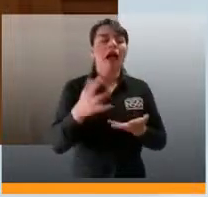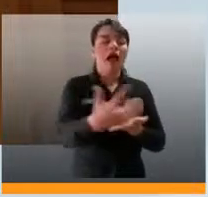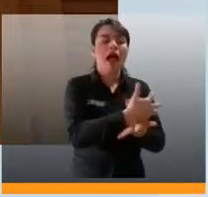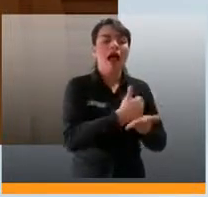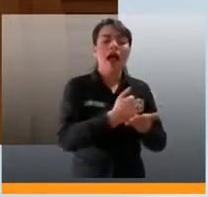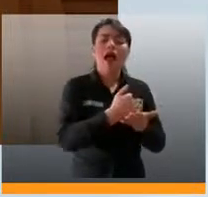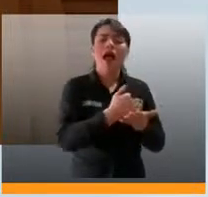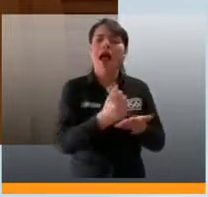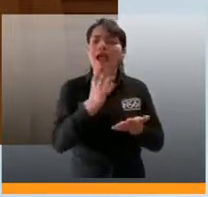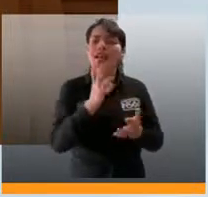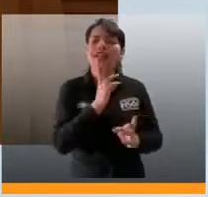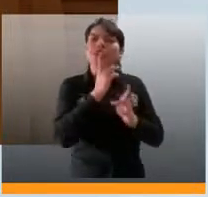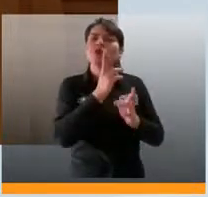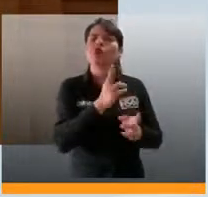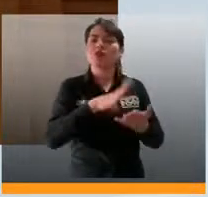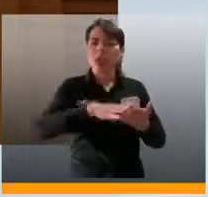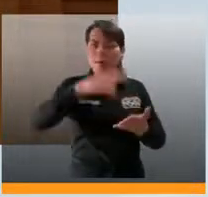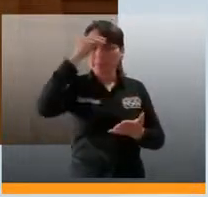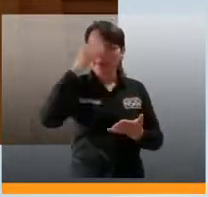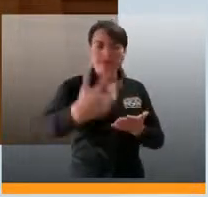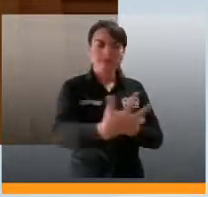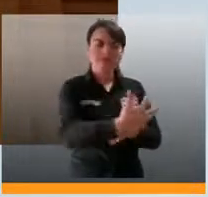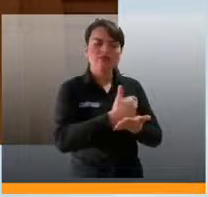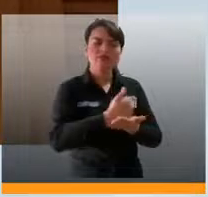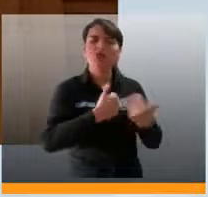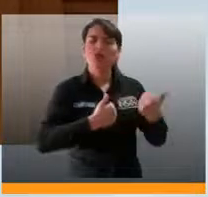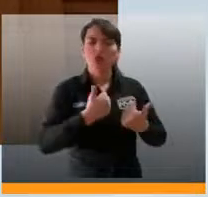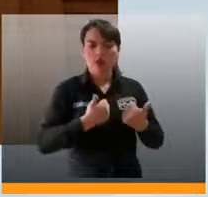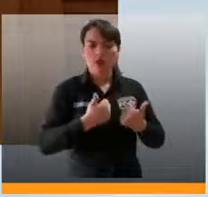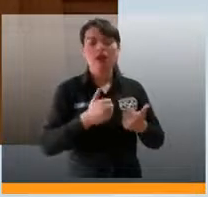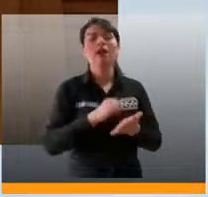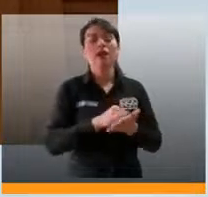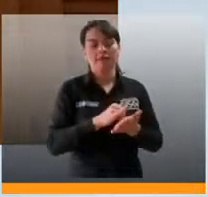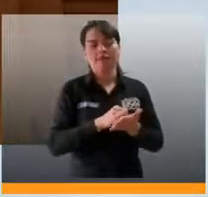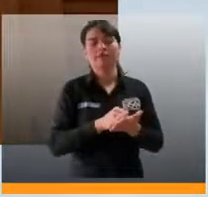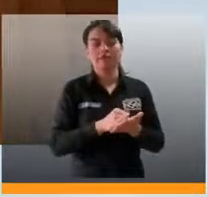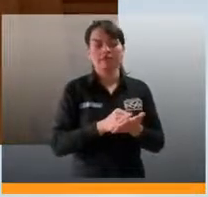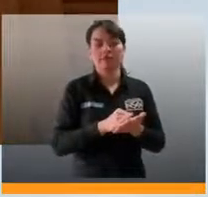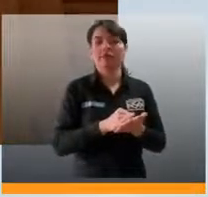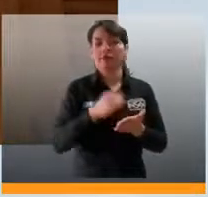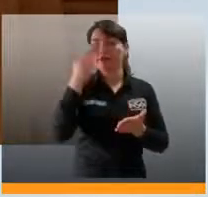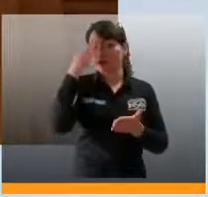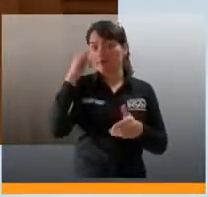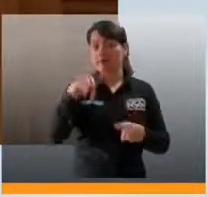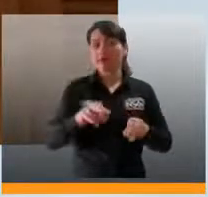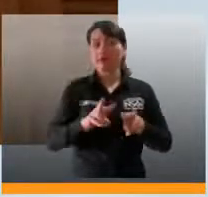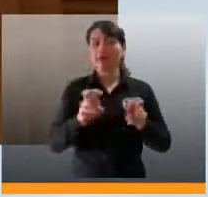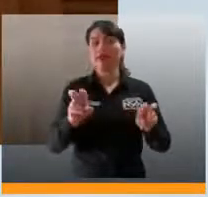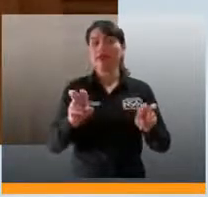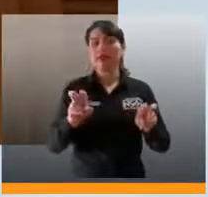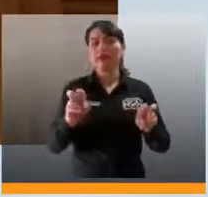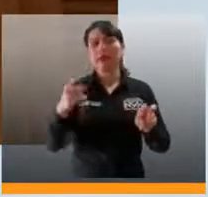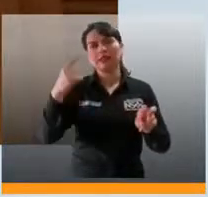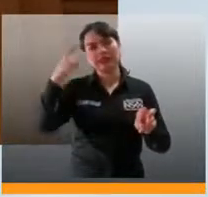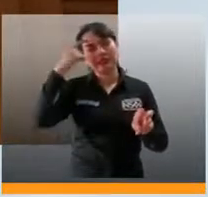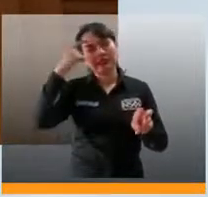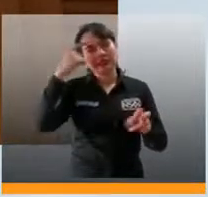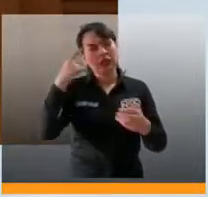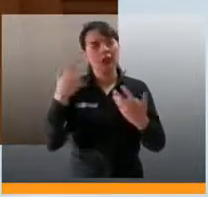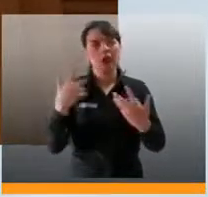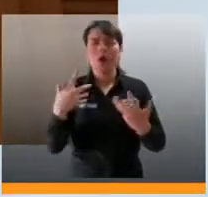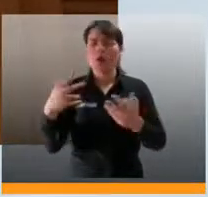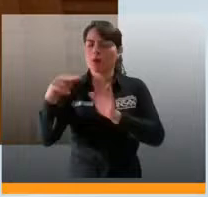Pero como escucharán todos ustedes hoy, este es un tema que, si bien lo que hicimos fue alinear la